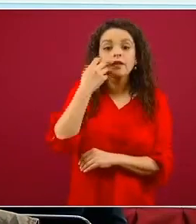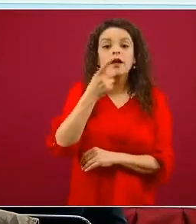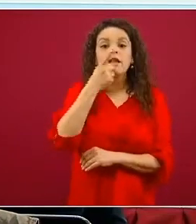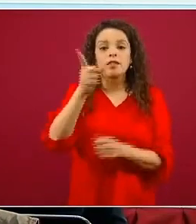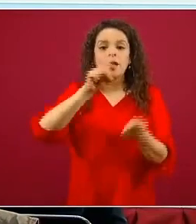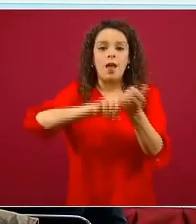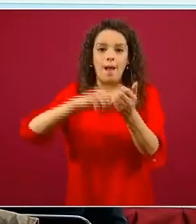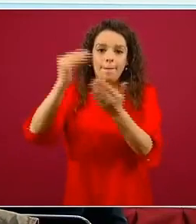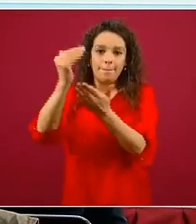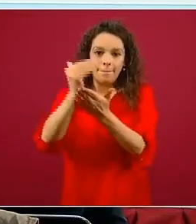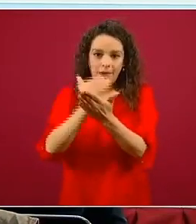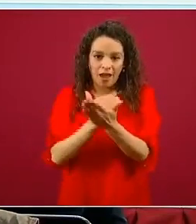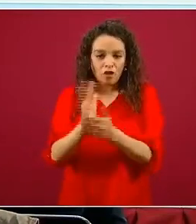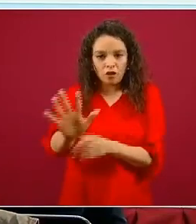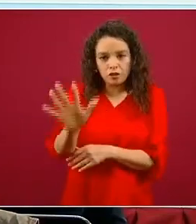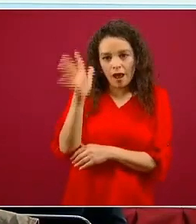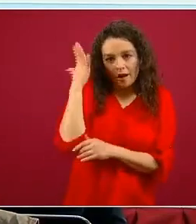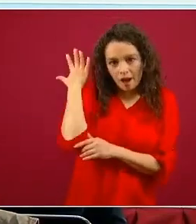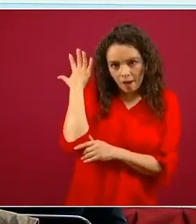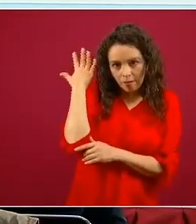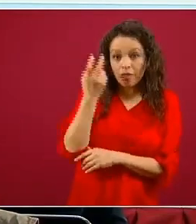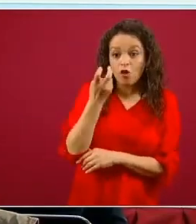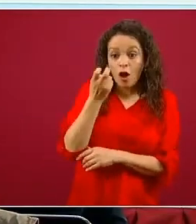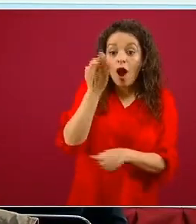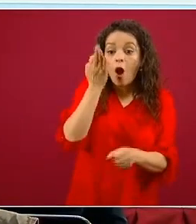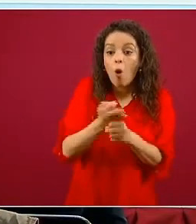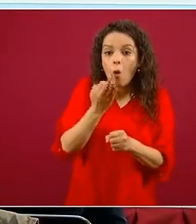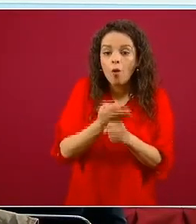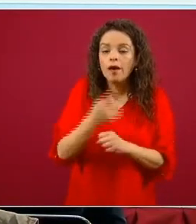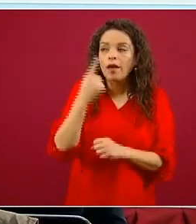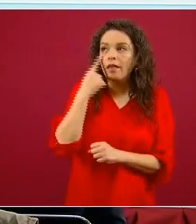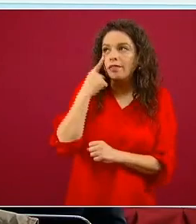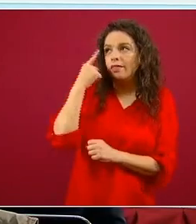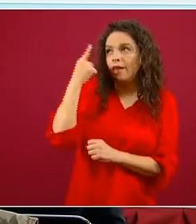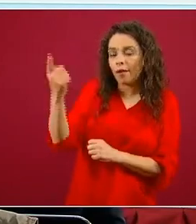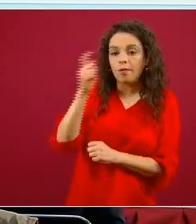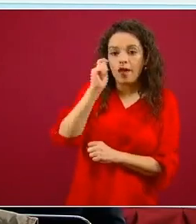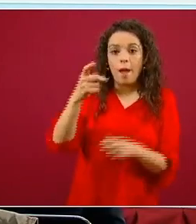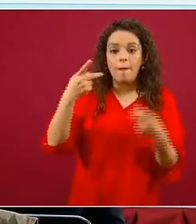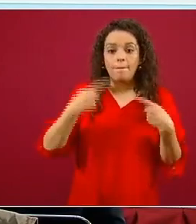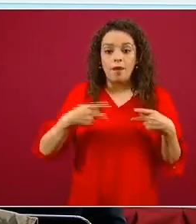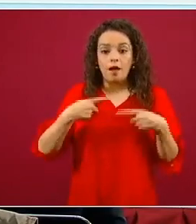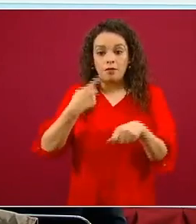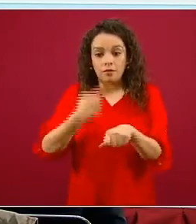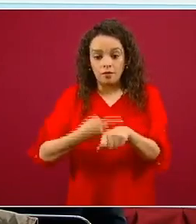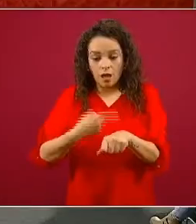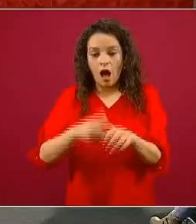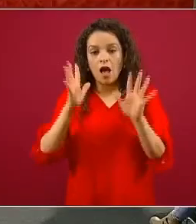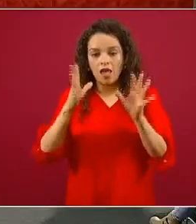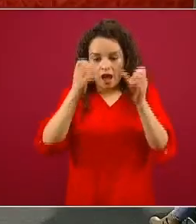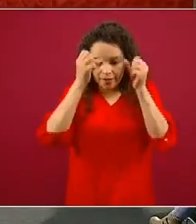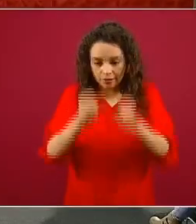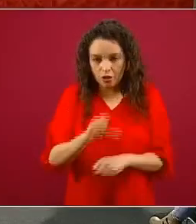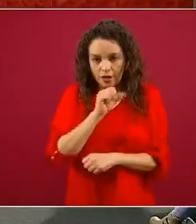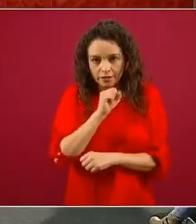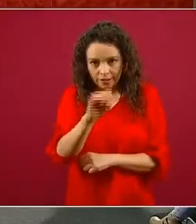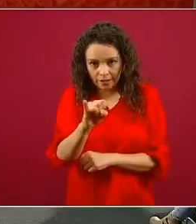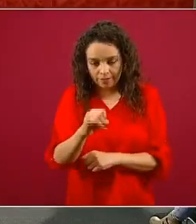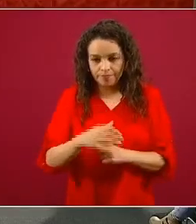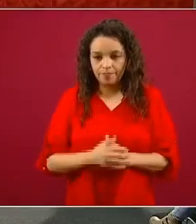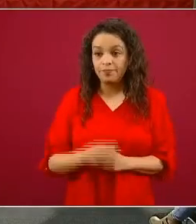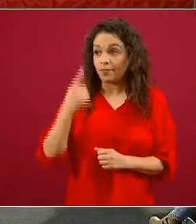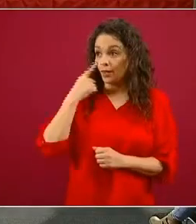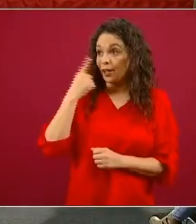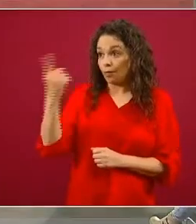en la velocidad, y es precisamente lo que estamos viendo en el caso de los pacientes que han sido confirmados. Vean cómo sí